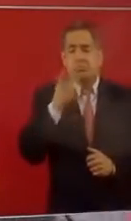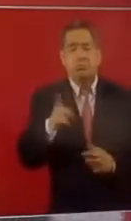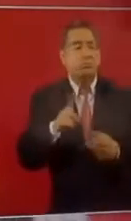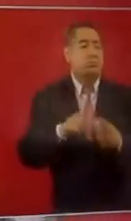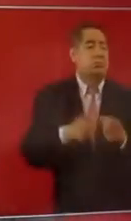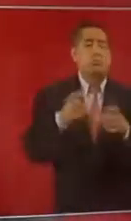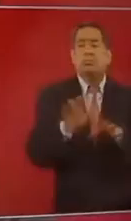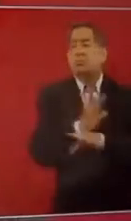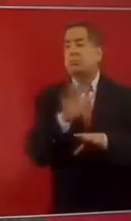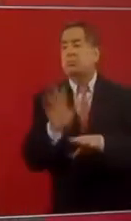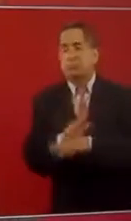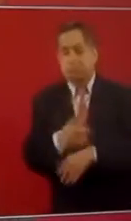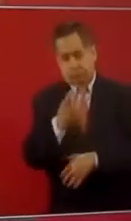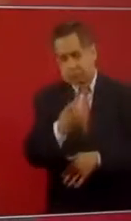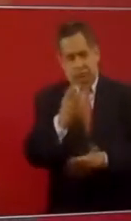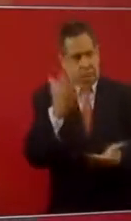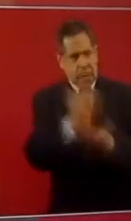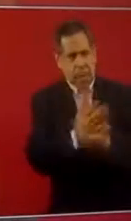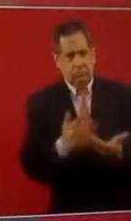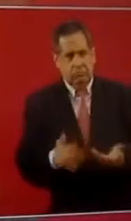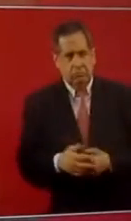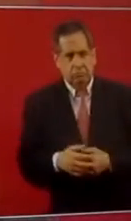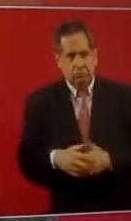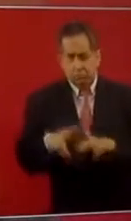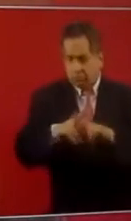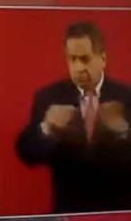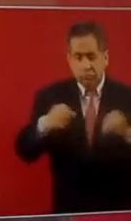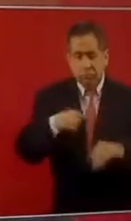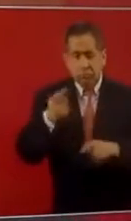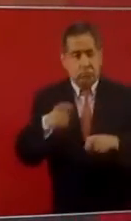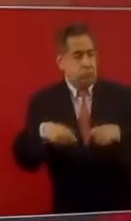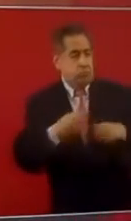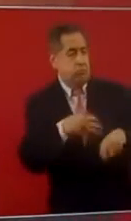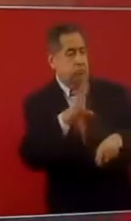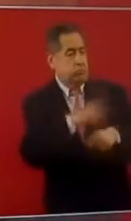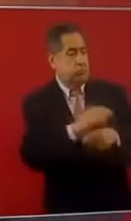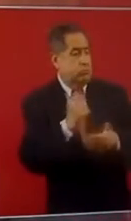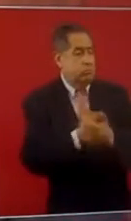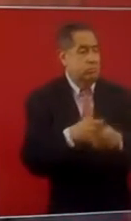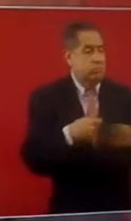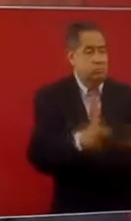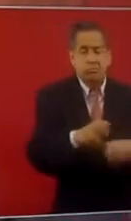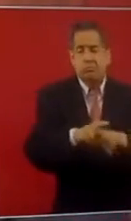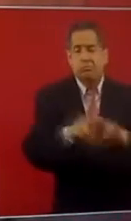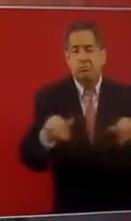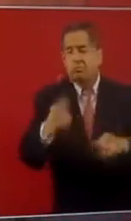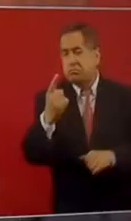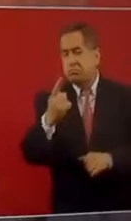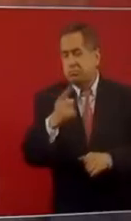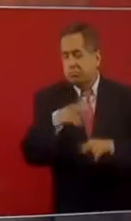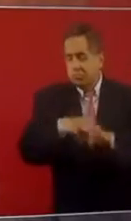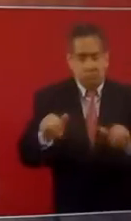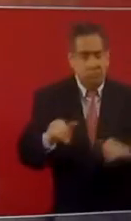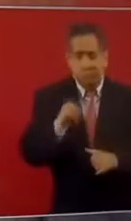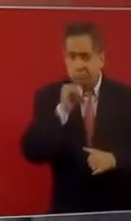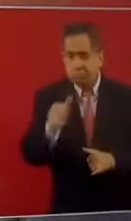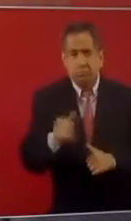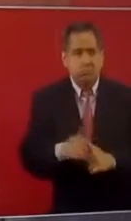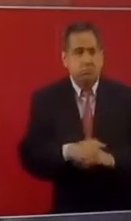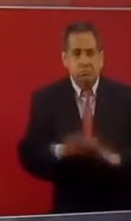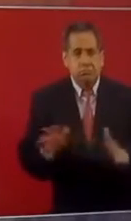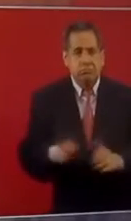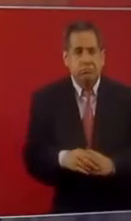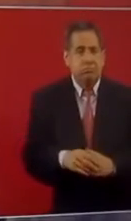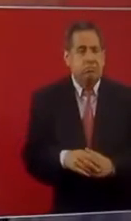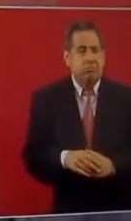Juan Carlos Vilchis Genovés les agradece su atención y especialmente a las personas que nos hacen el favor de reenviar y compartir el